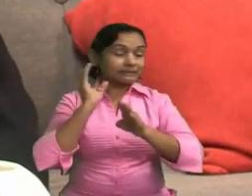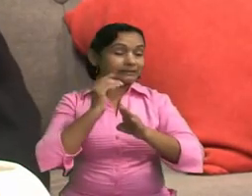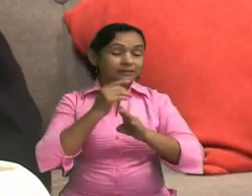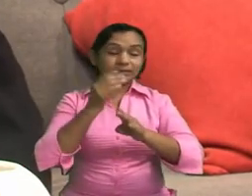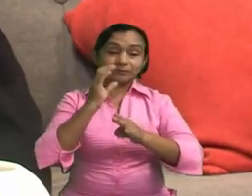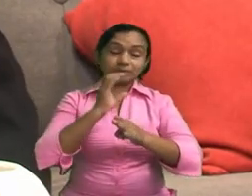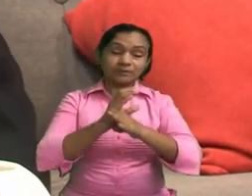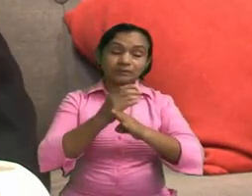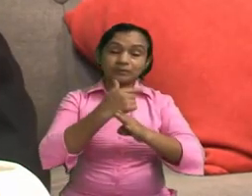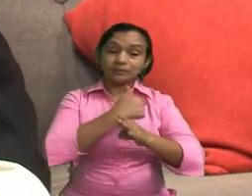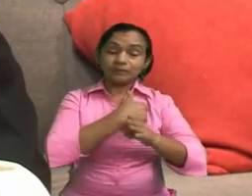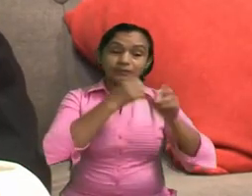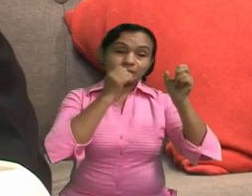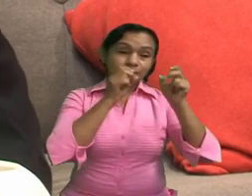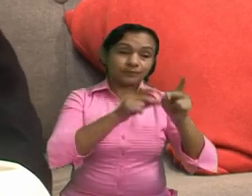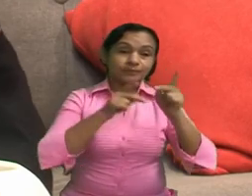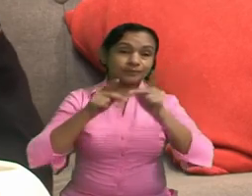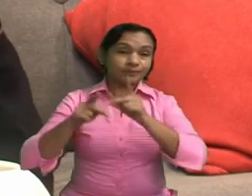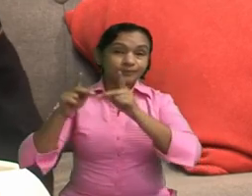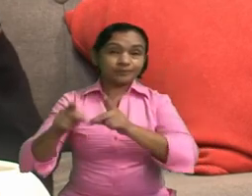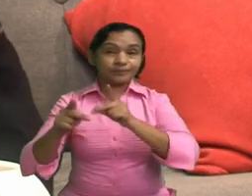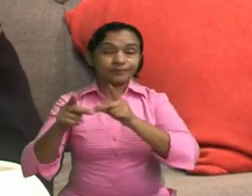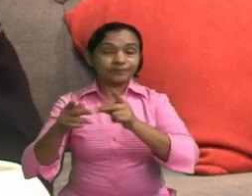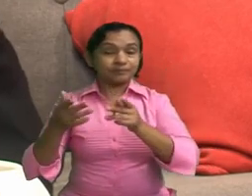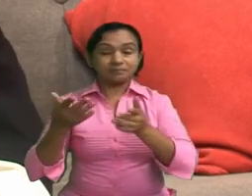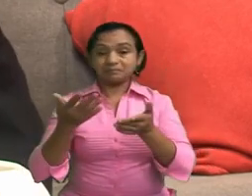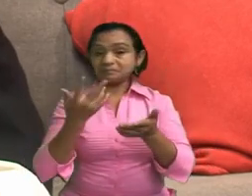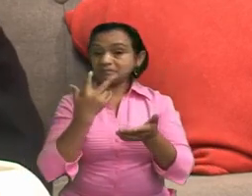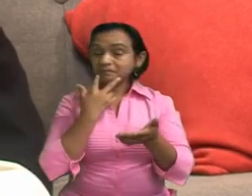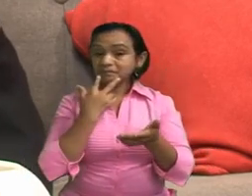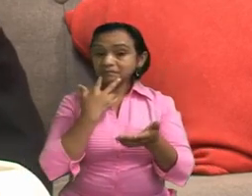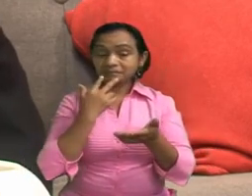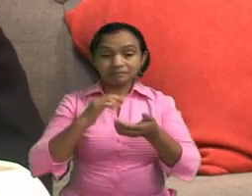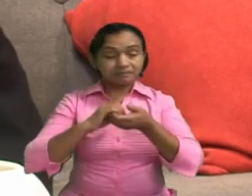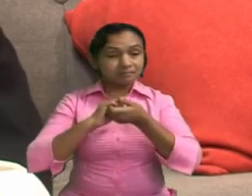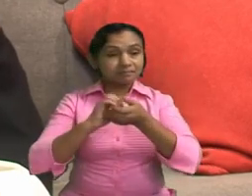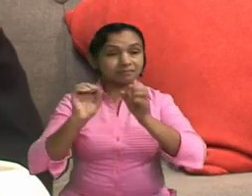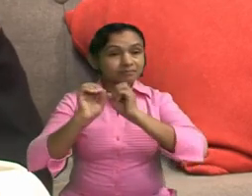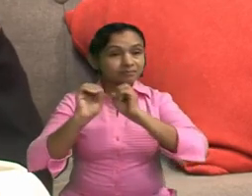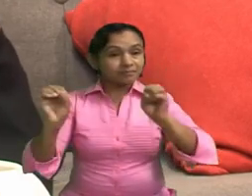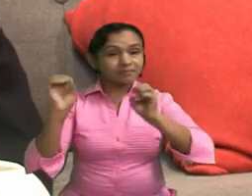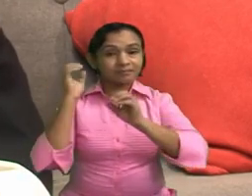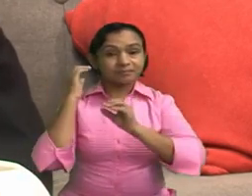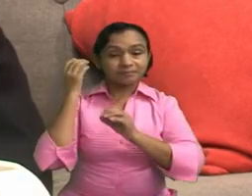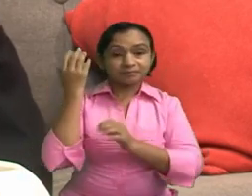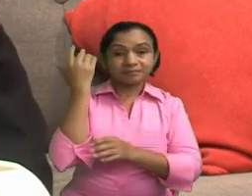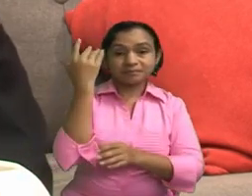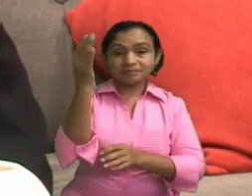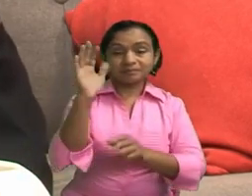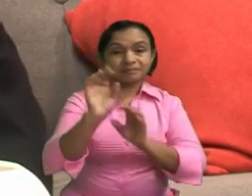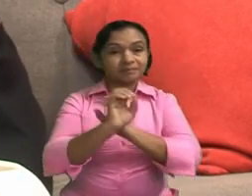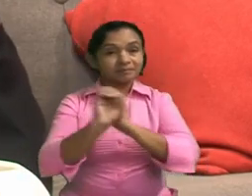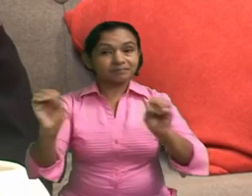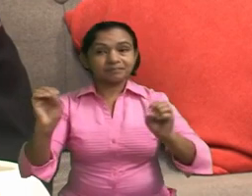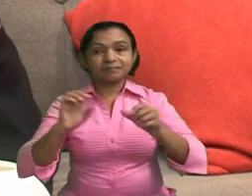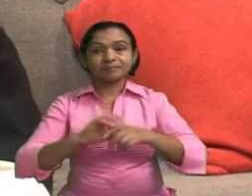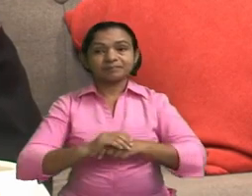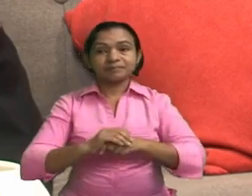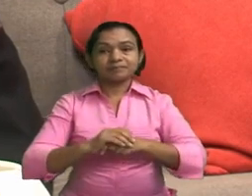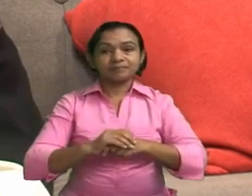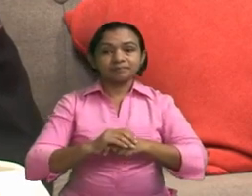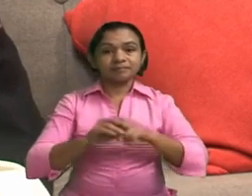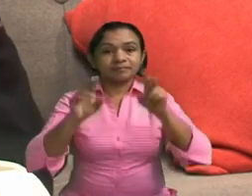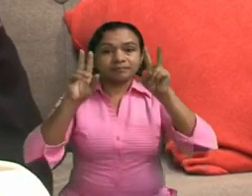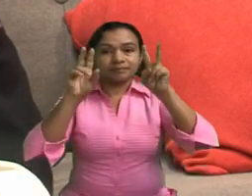través de las acciones no amigables con el medio ambiente y los recursos naturales. Bueno, uno es el tema